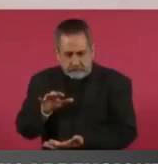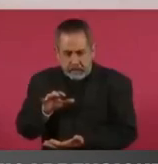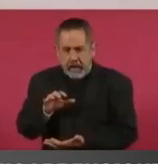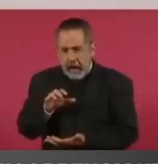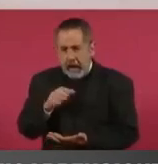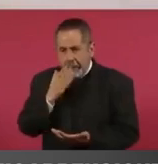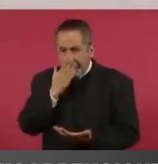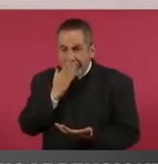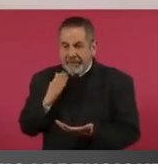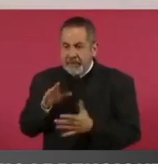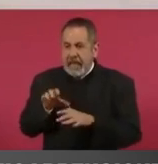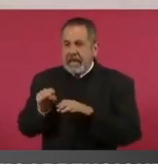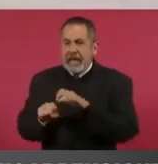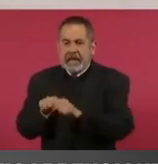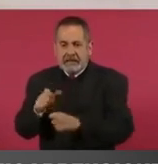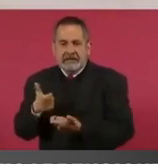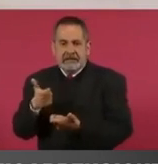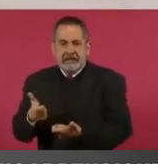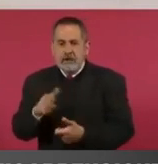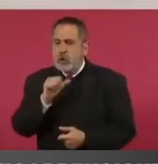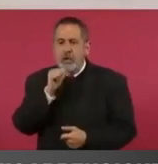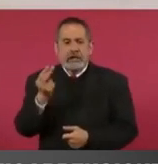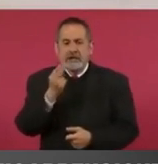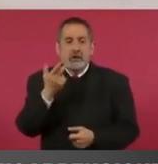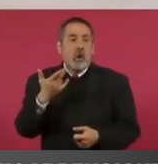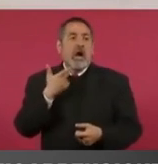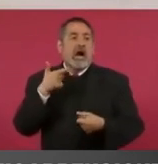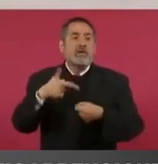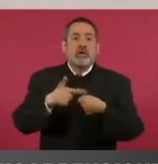No hacen falta los gasolinazos.